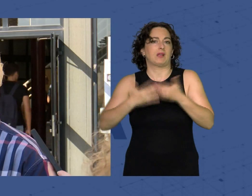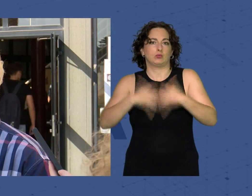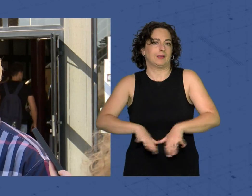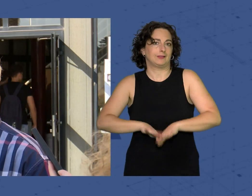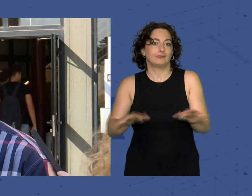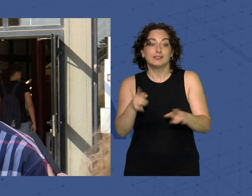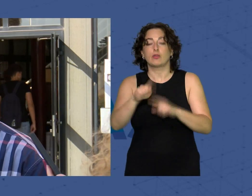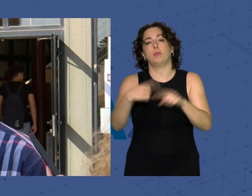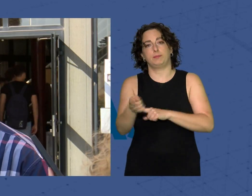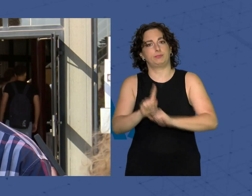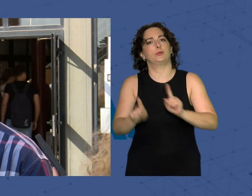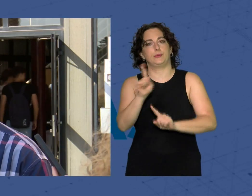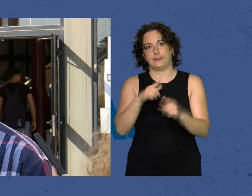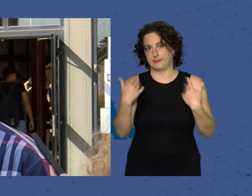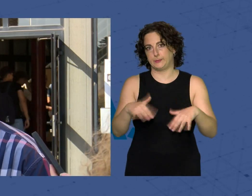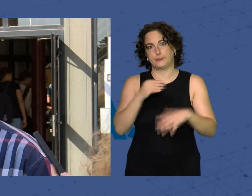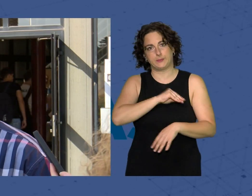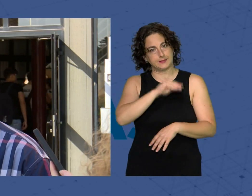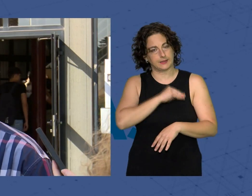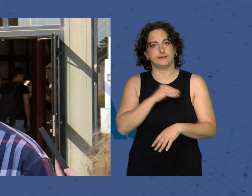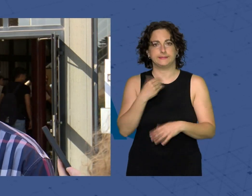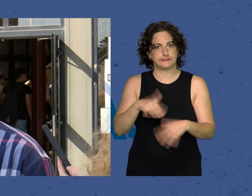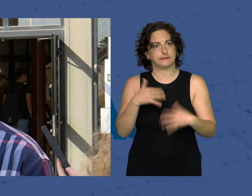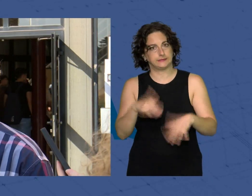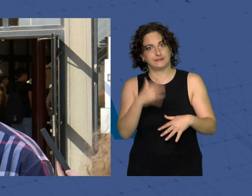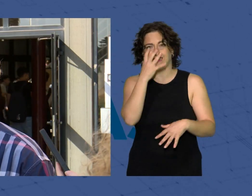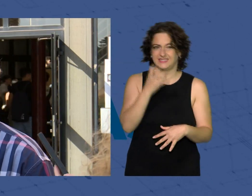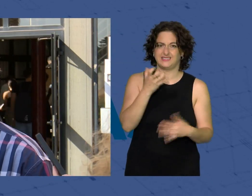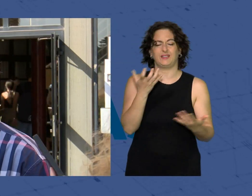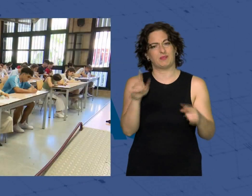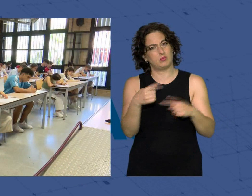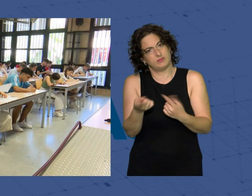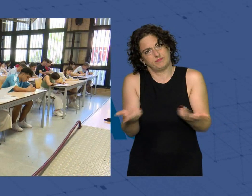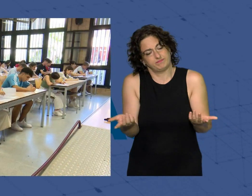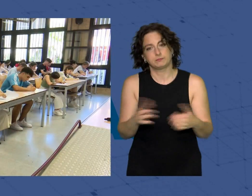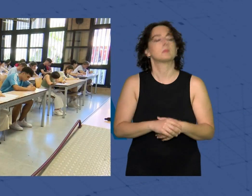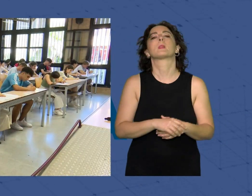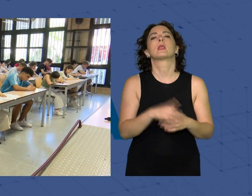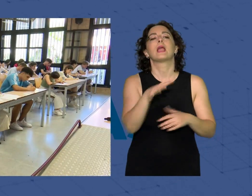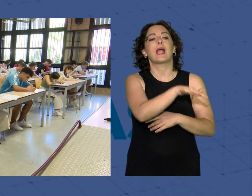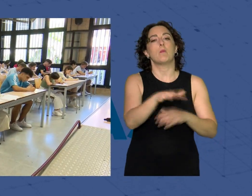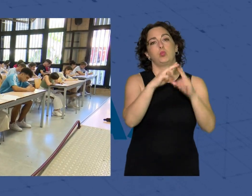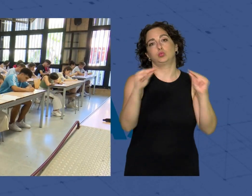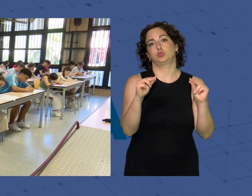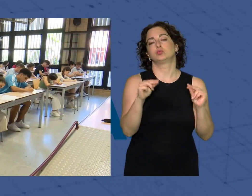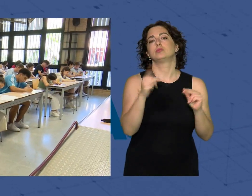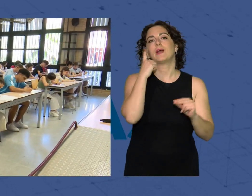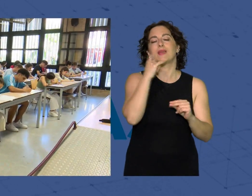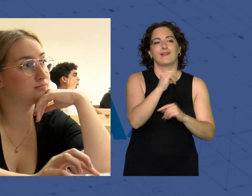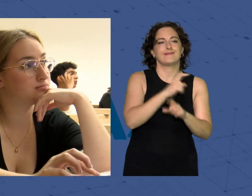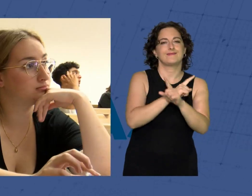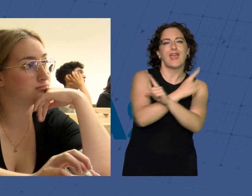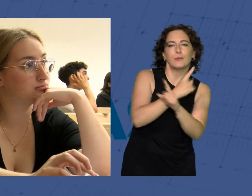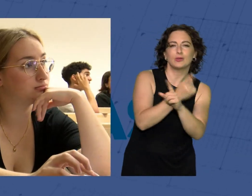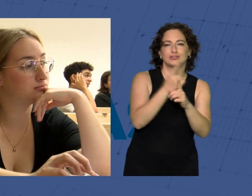genera problemas que son bastante tristes que tengamos que abordarlos. En el campus de Almería se viven nervios e